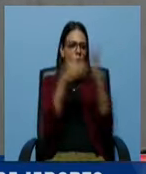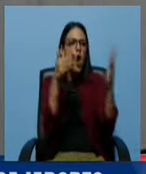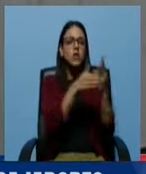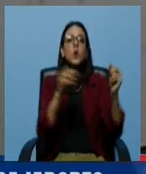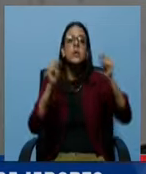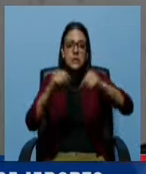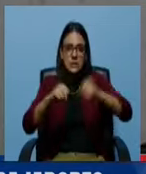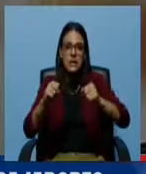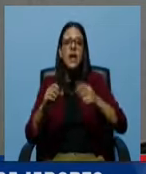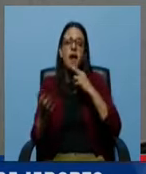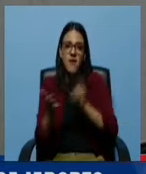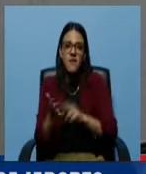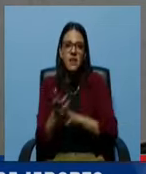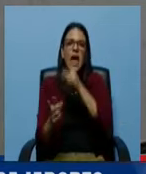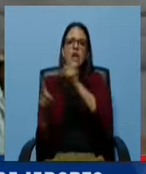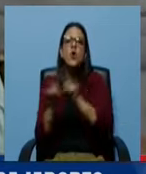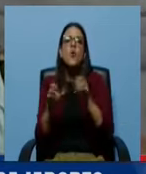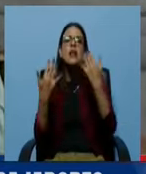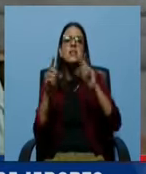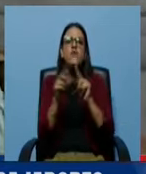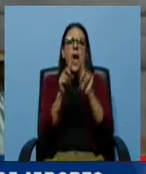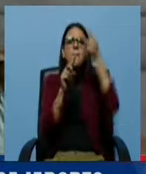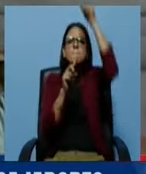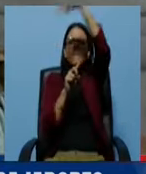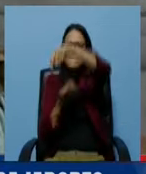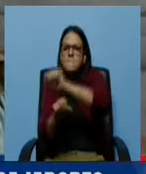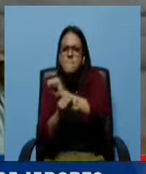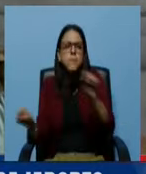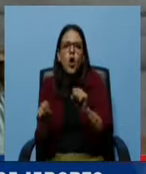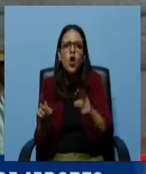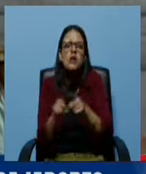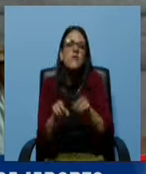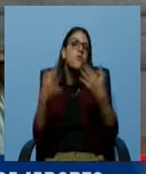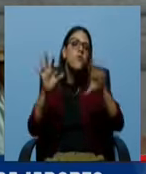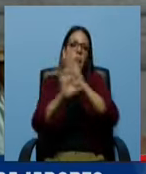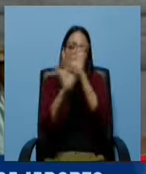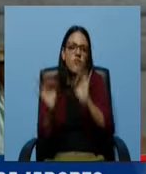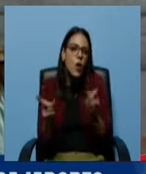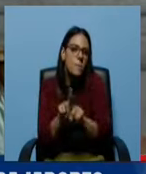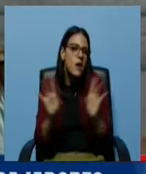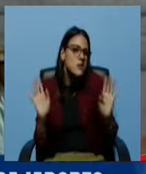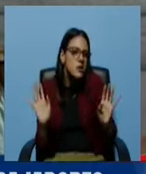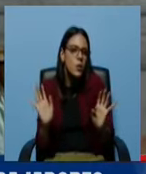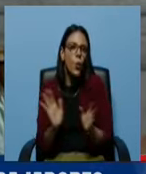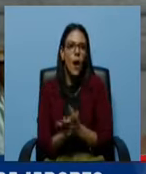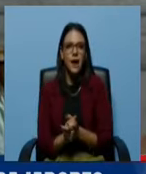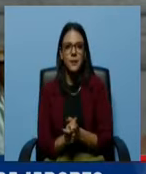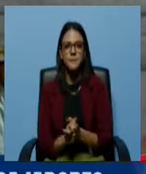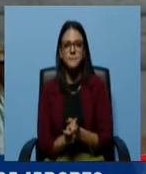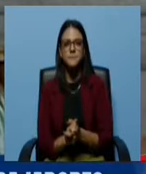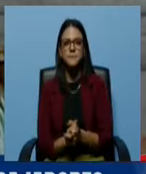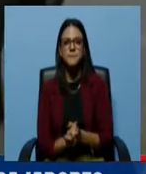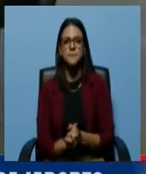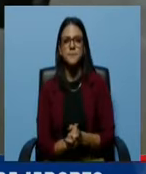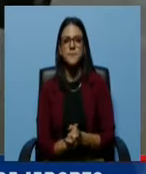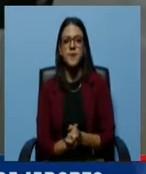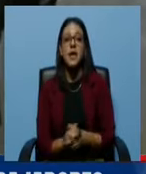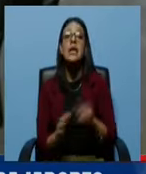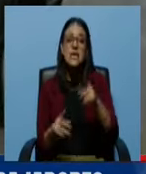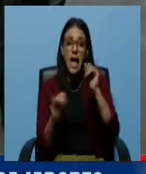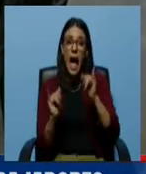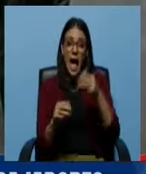el misil cae aquí y golpea a todo su círculo de impacto. Y en